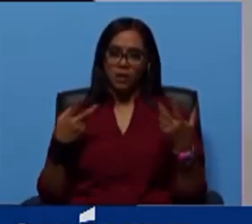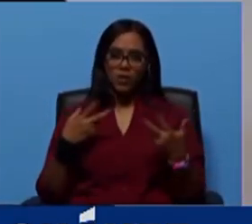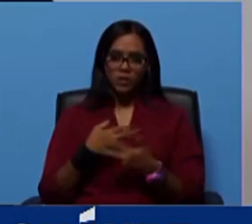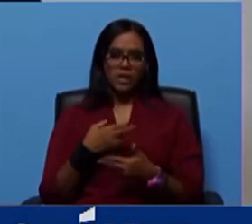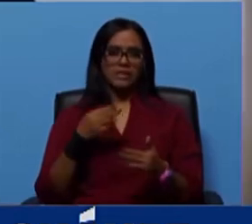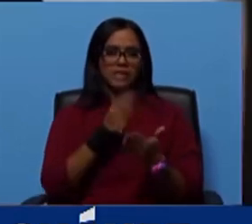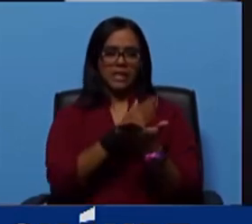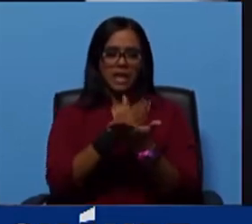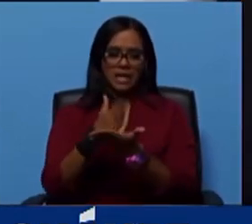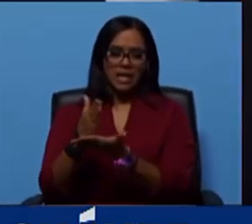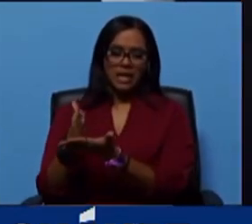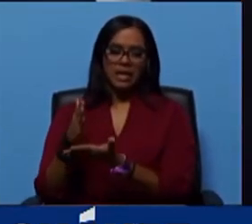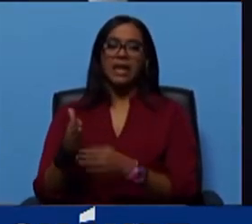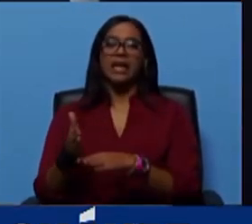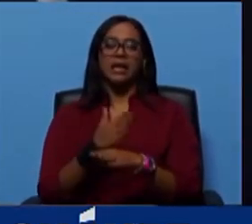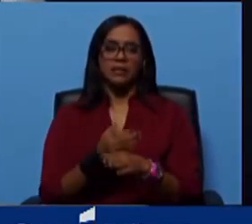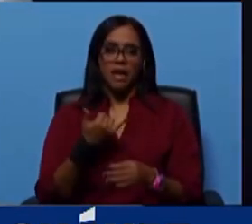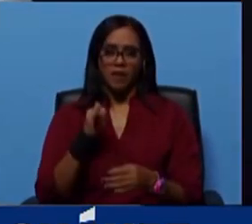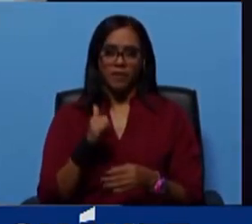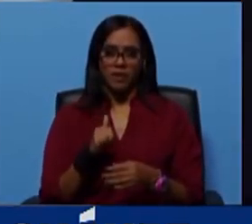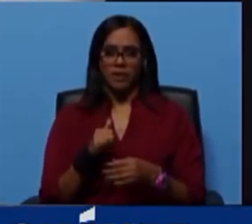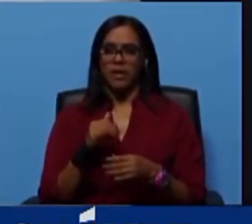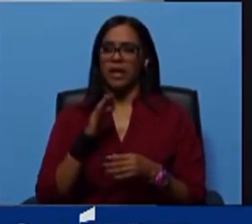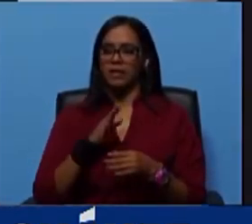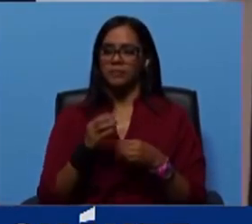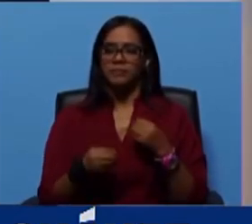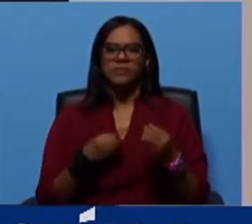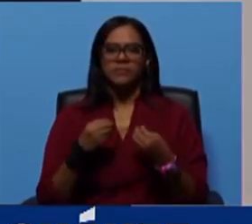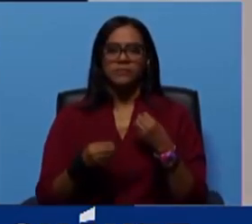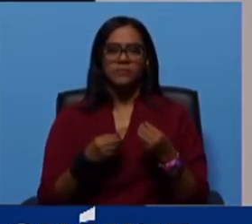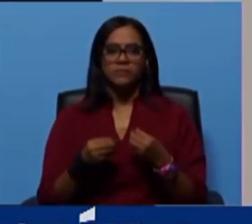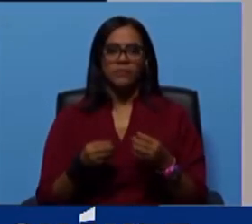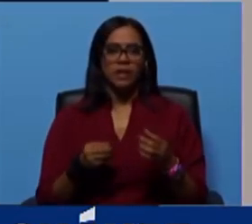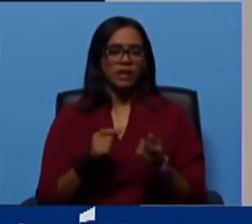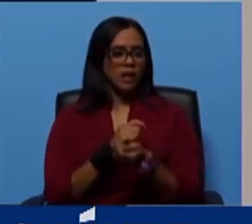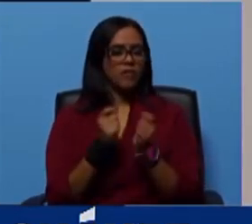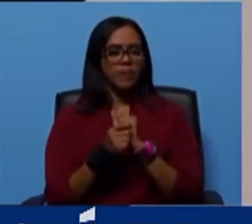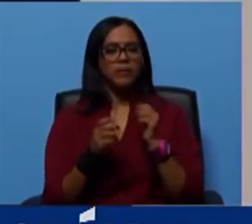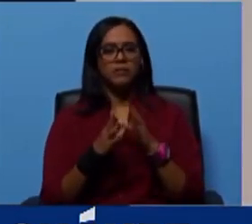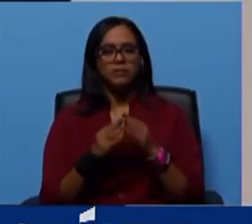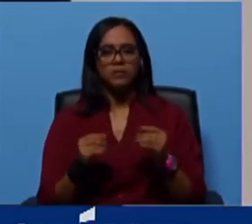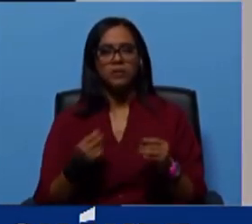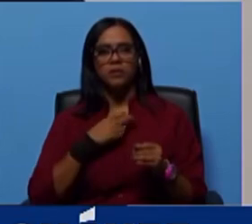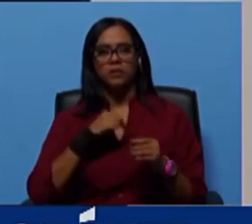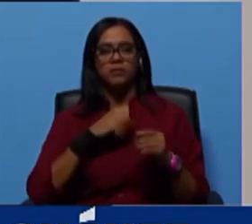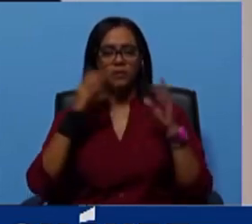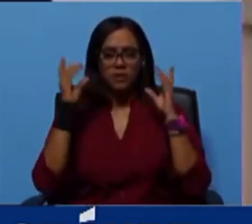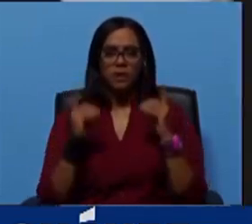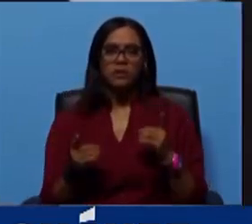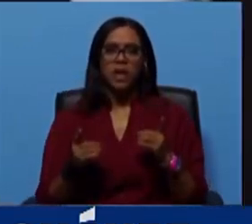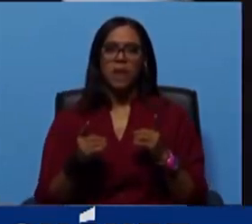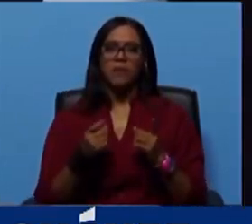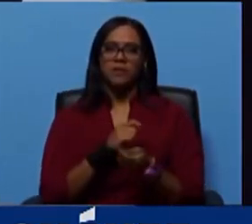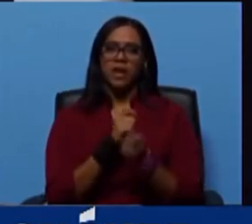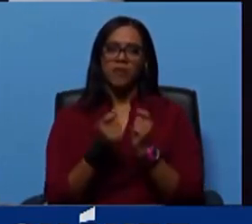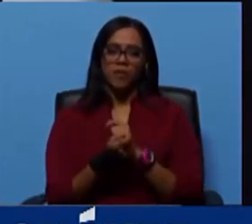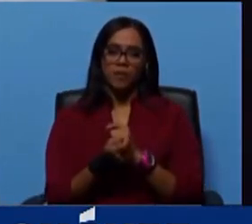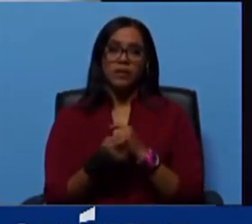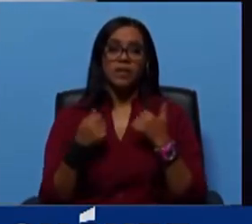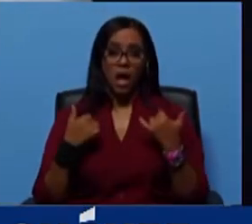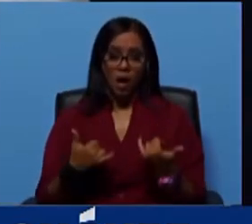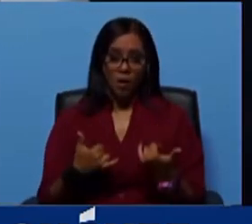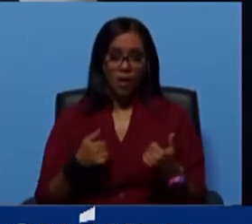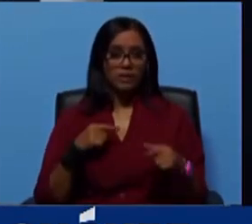intermediarios que existían antes en el comercio. Es transformar. El presidente nos mandó a transformar todo lo que tengamos que transformar y nosotros decidimos transformar y ahora